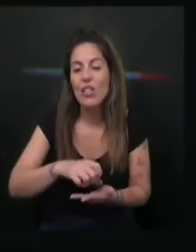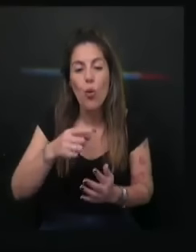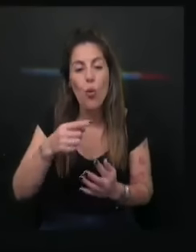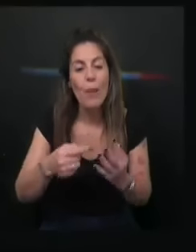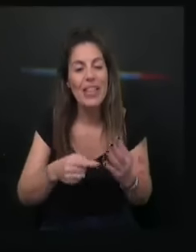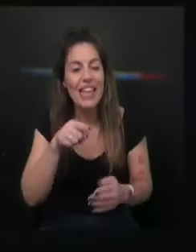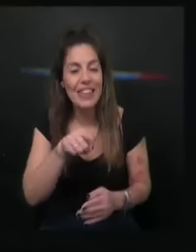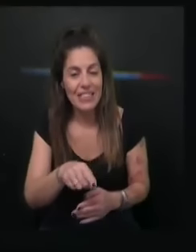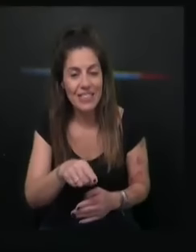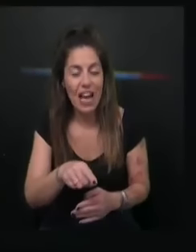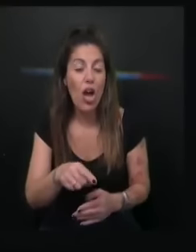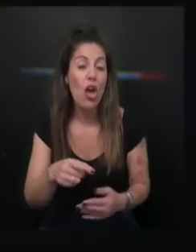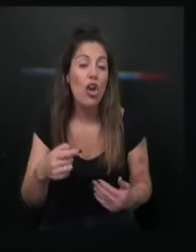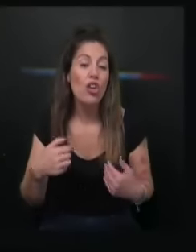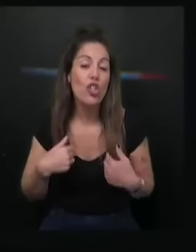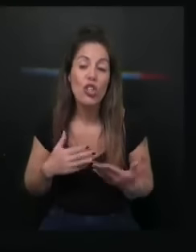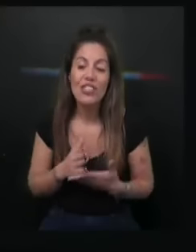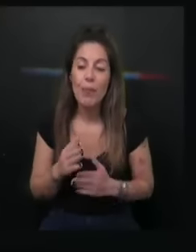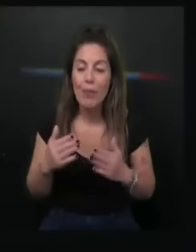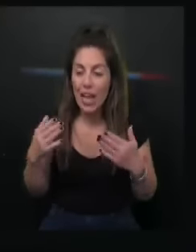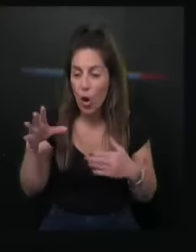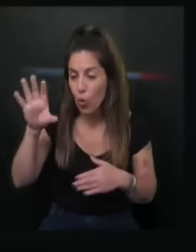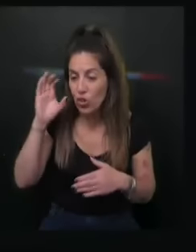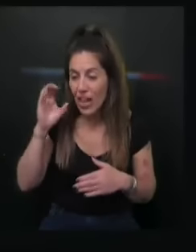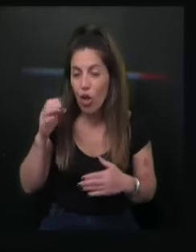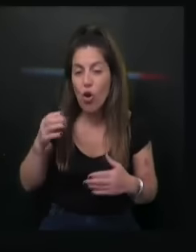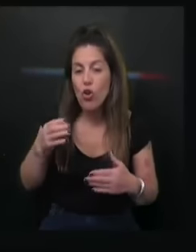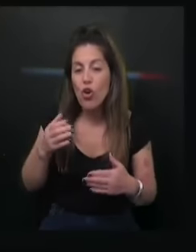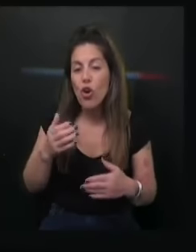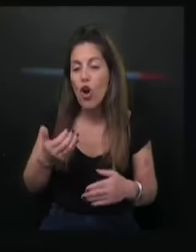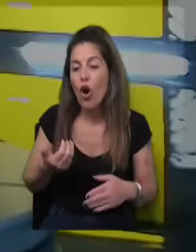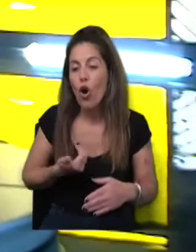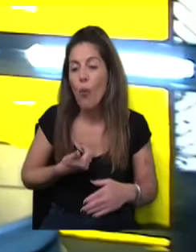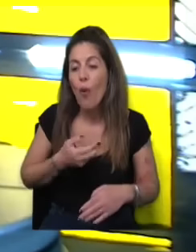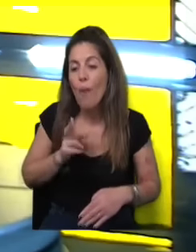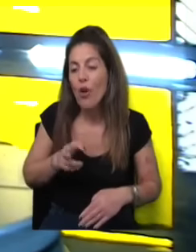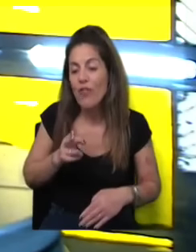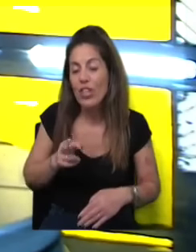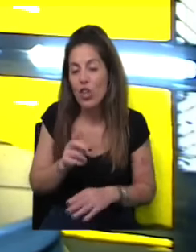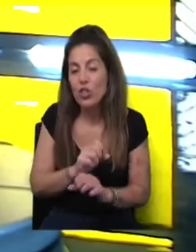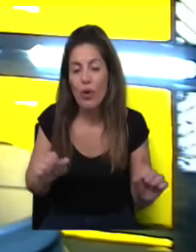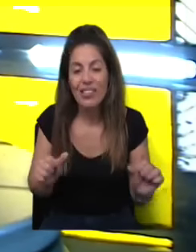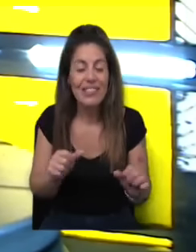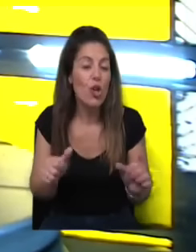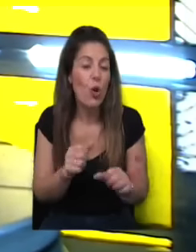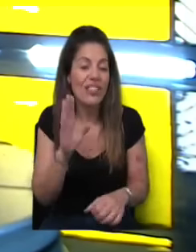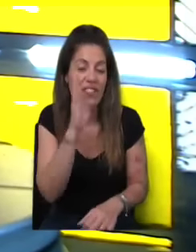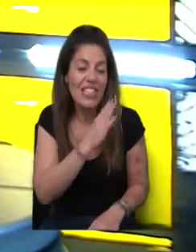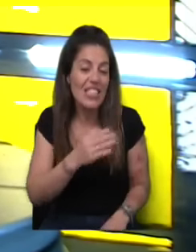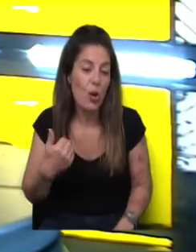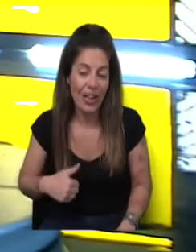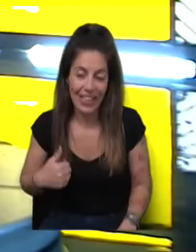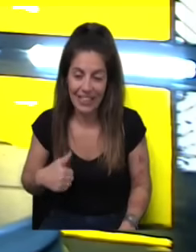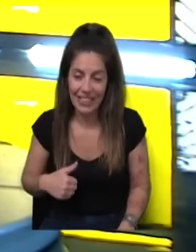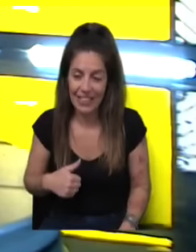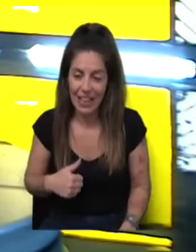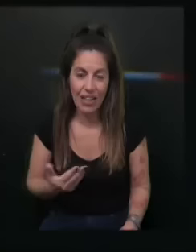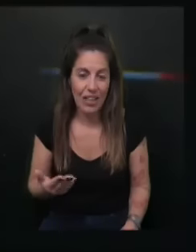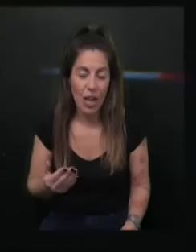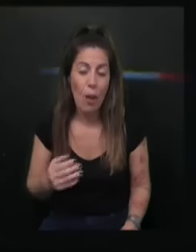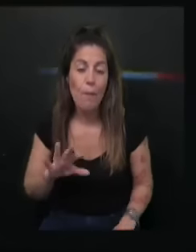de yo siempre he escuchado que es como un tabú que no eso no se puede hacer si no lo hace Brasil y Argentina eso lo escuch parece que fueran